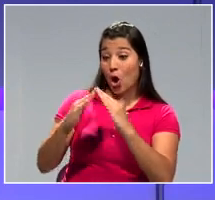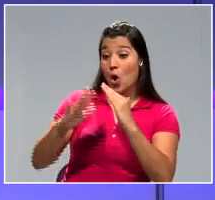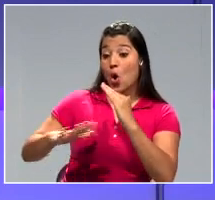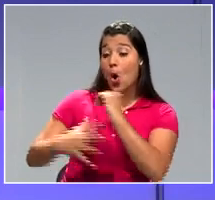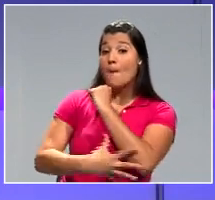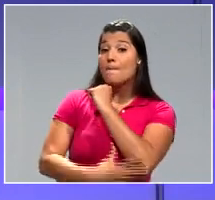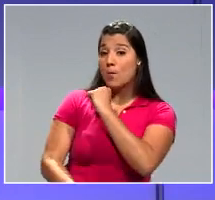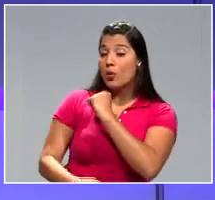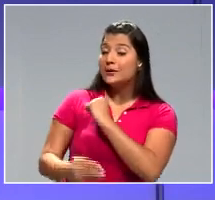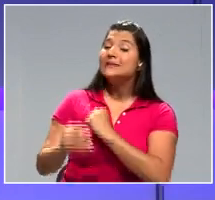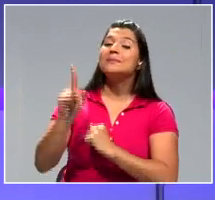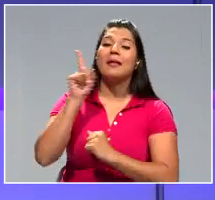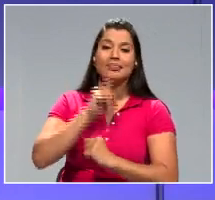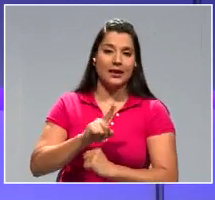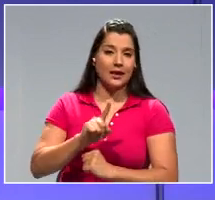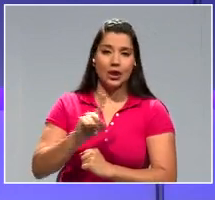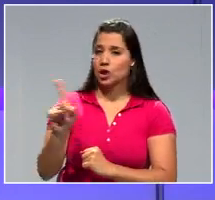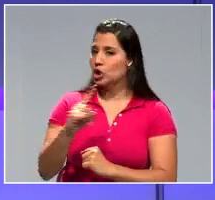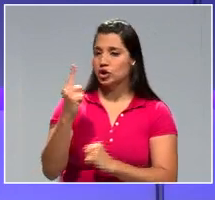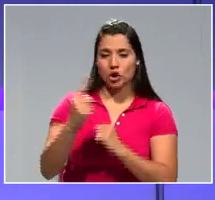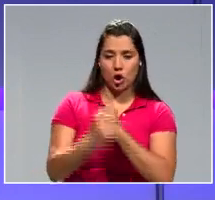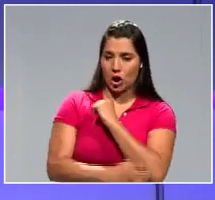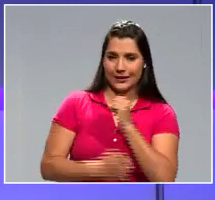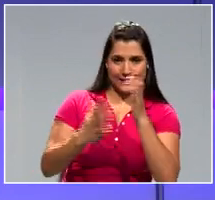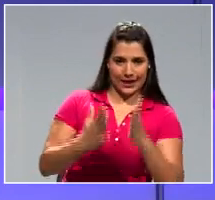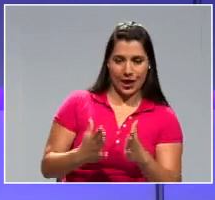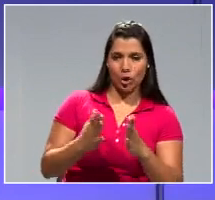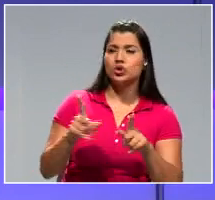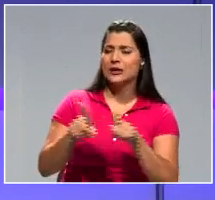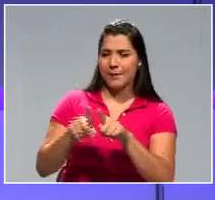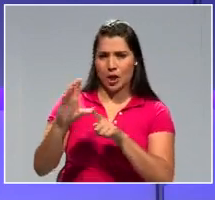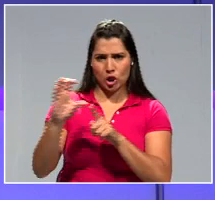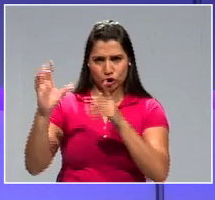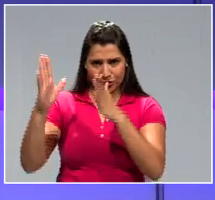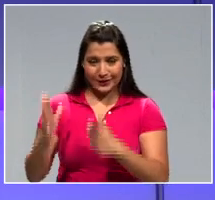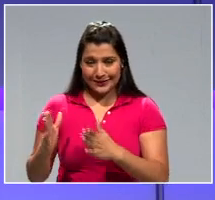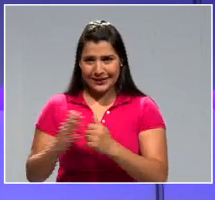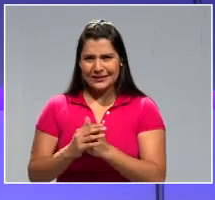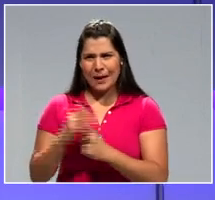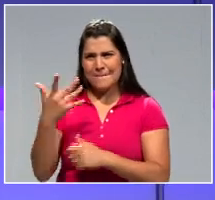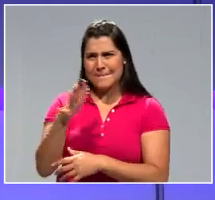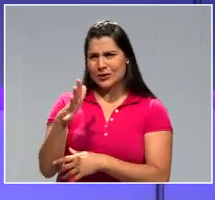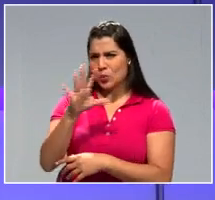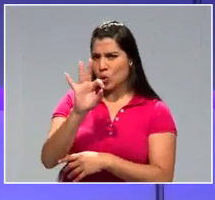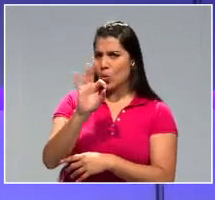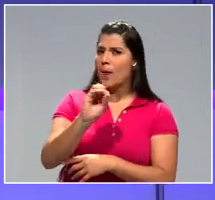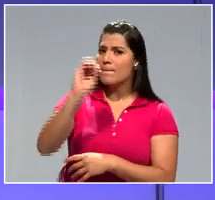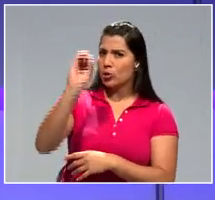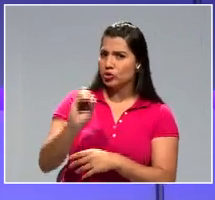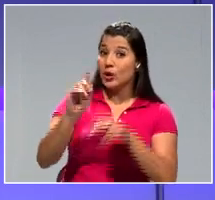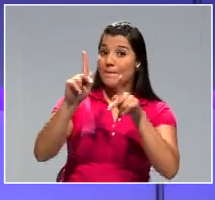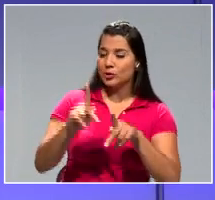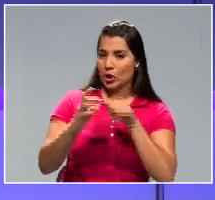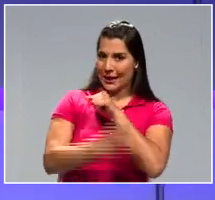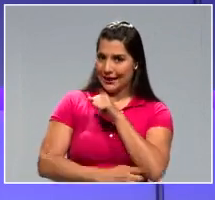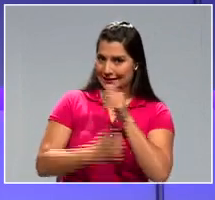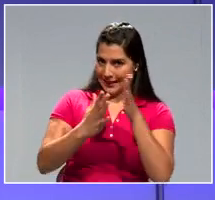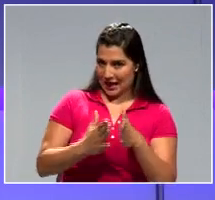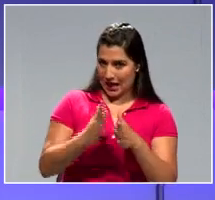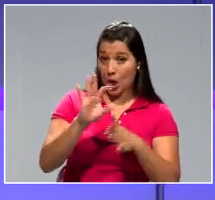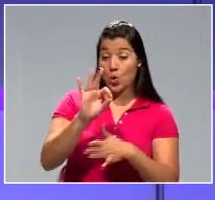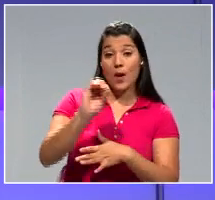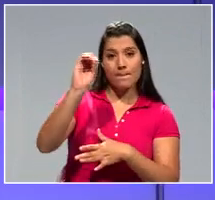Sí tienen una sobrerepresentación con respecto, digamos, el censo estima que hay alrededor de un 9% de población migrante, en